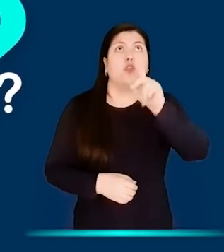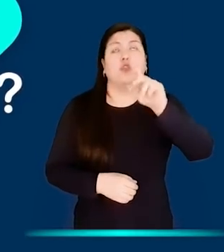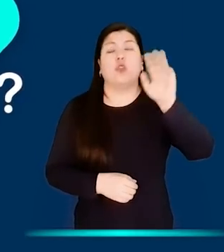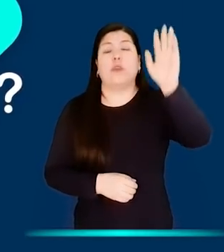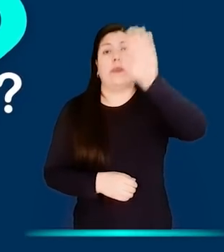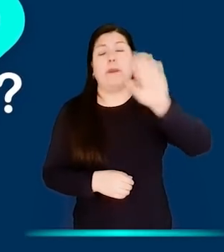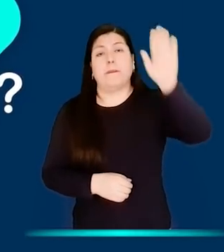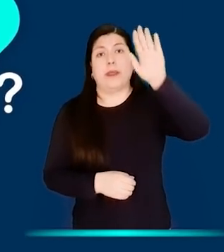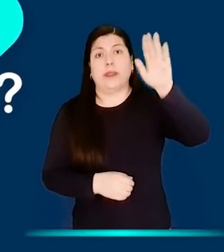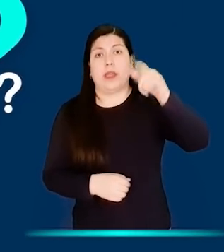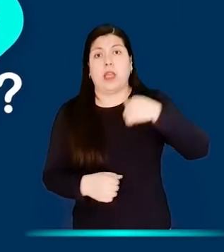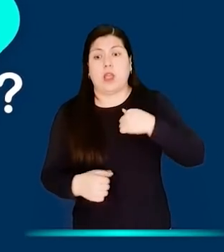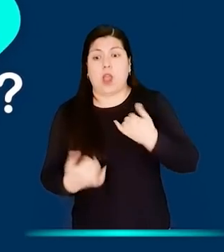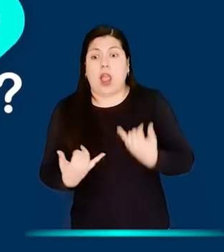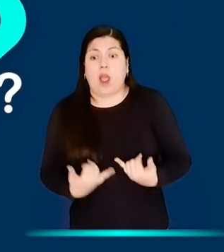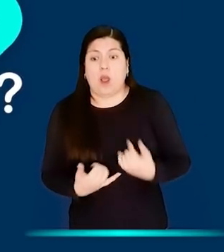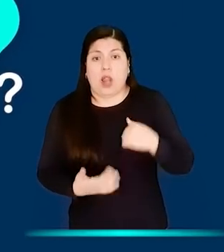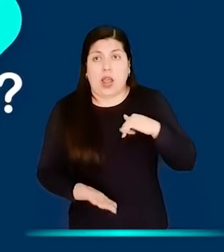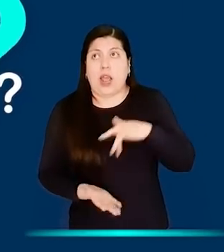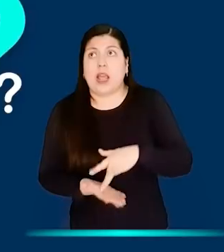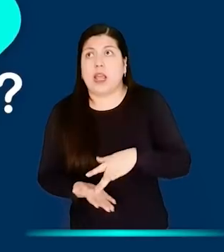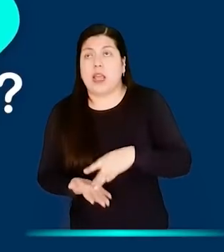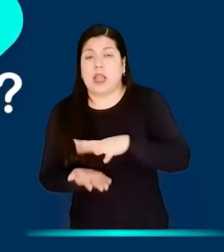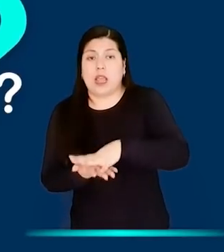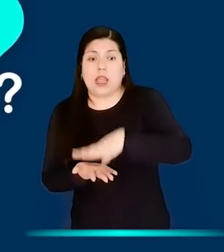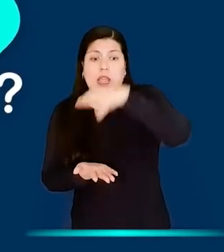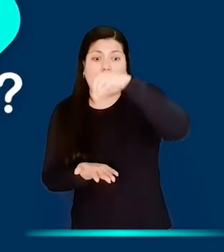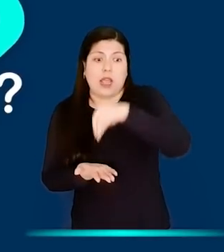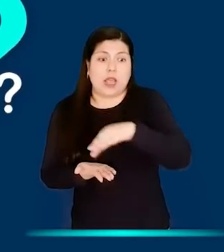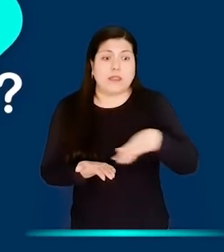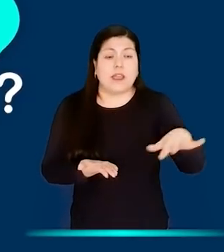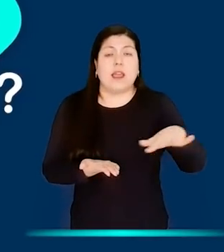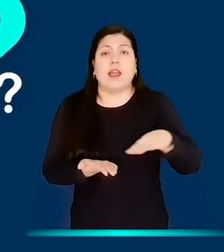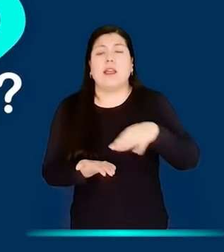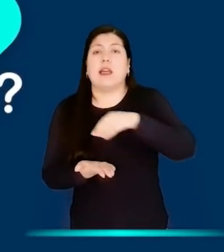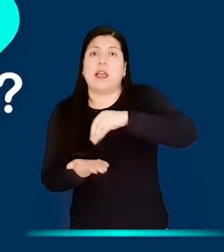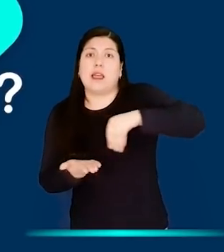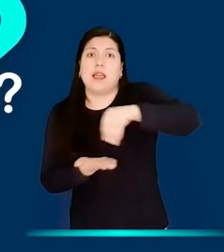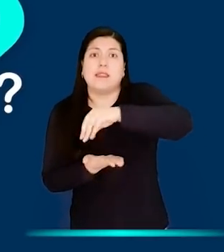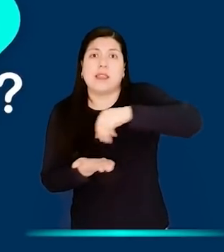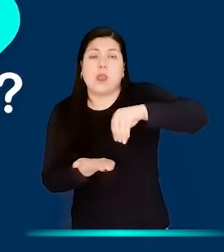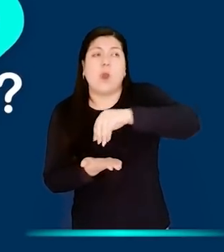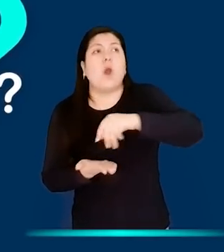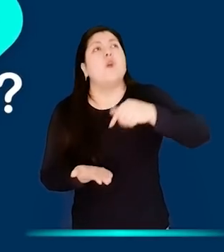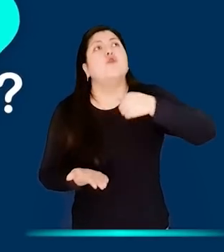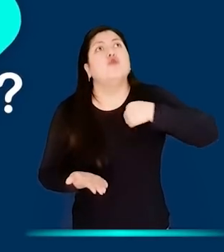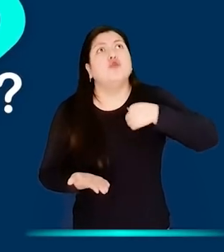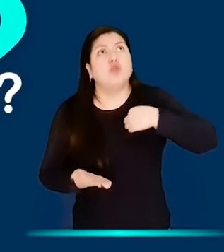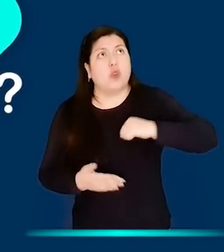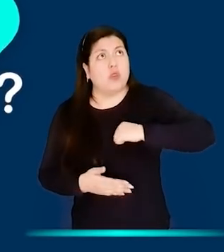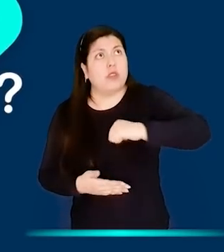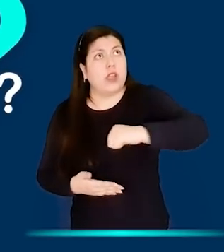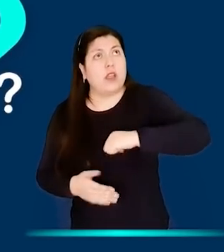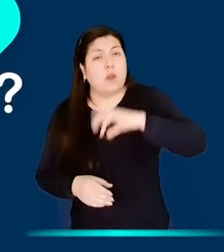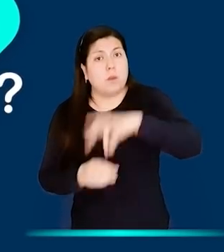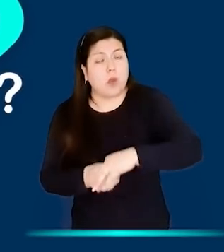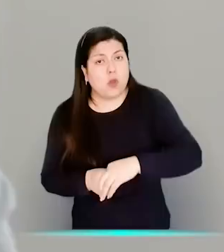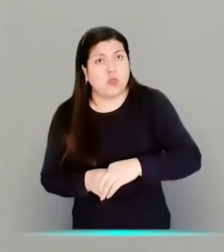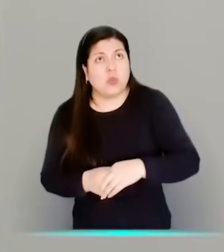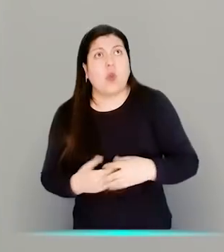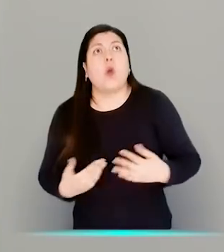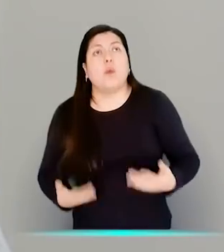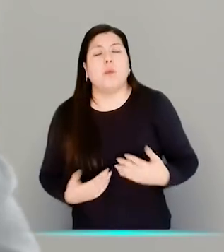otro departamento, pero en estos momentos me encuentro en el Atlántico y quiero votar, ¿yo puedo ejercer mi derecho al